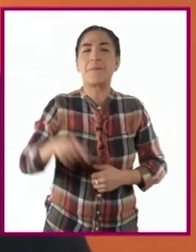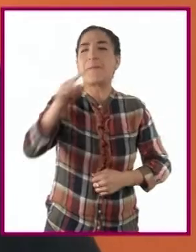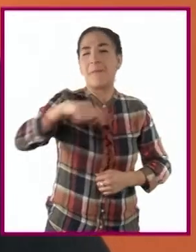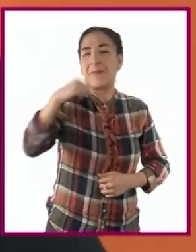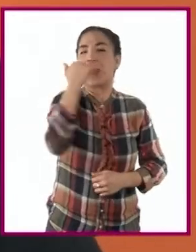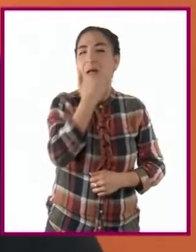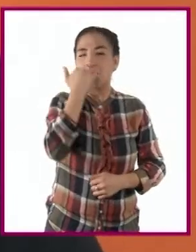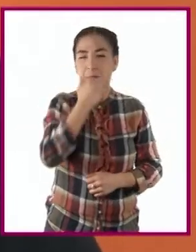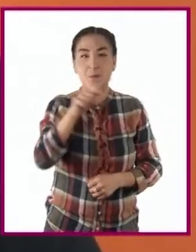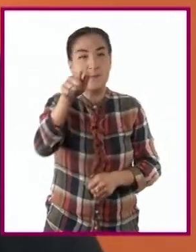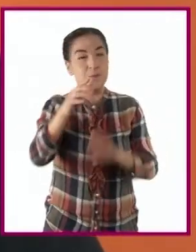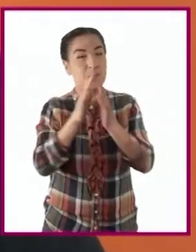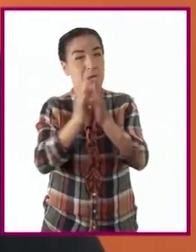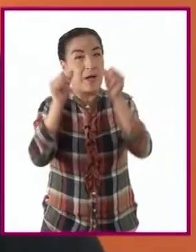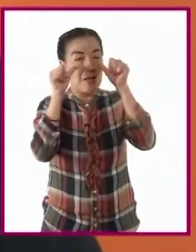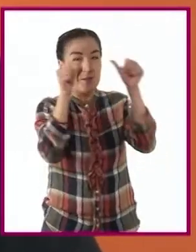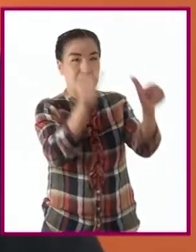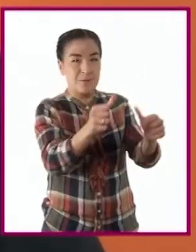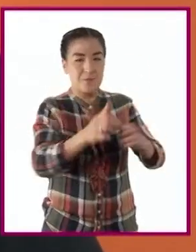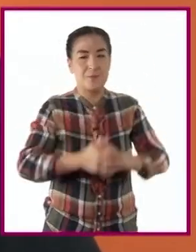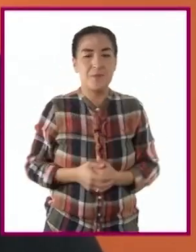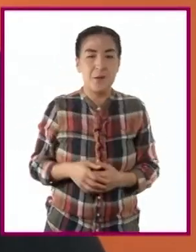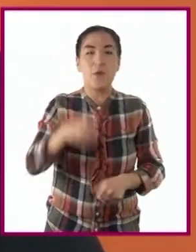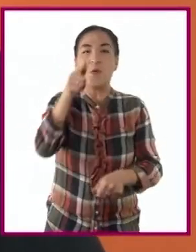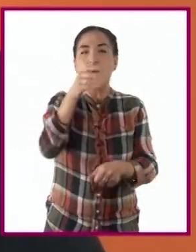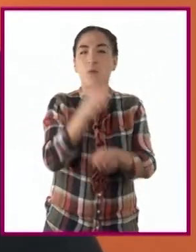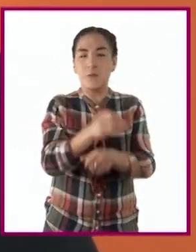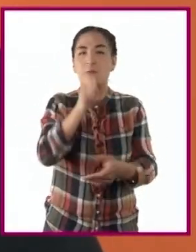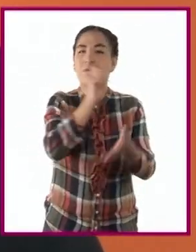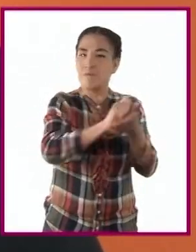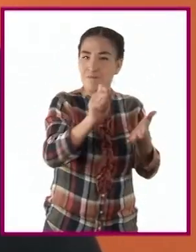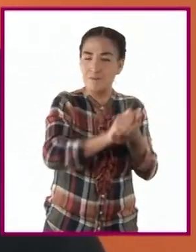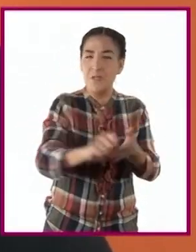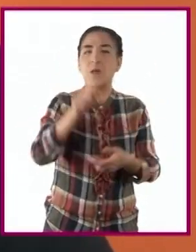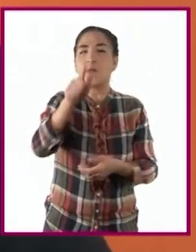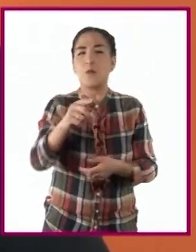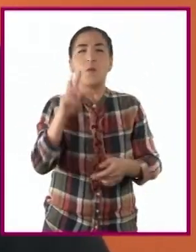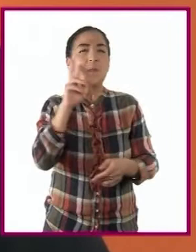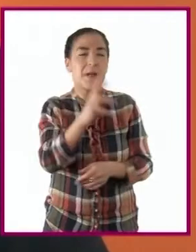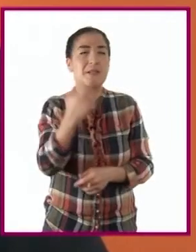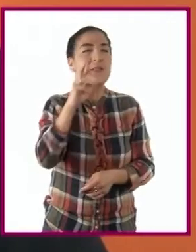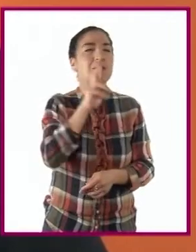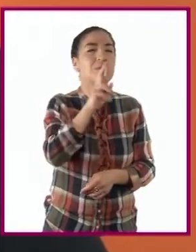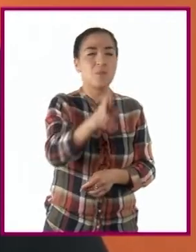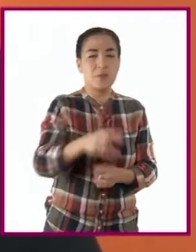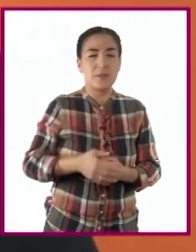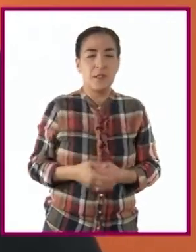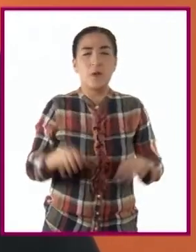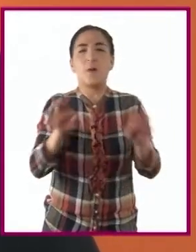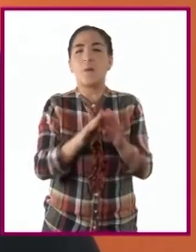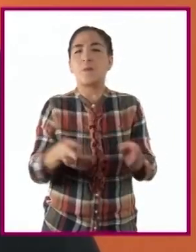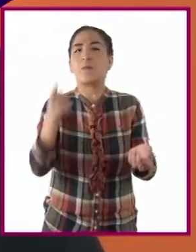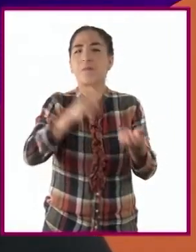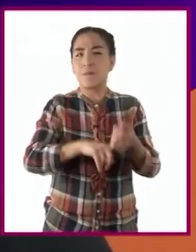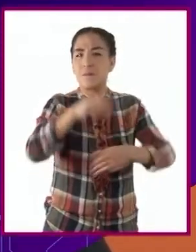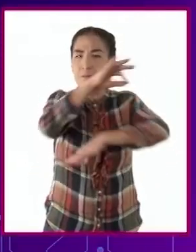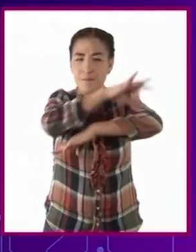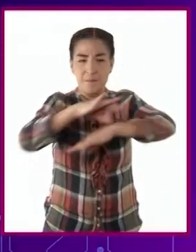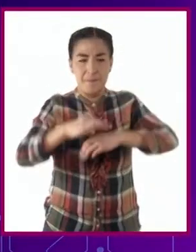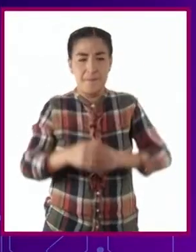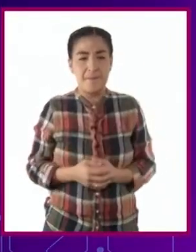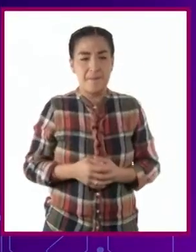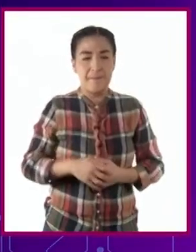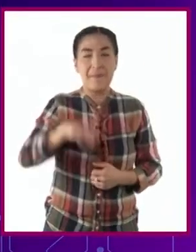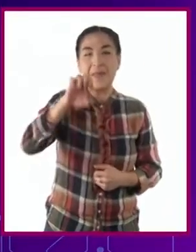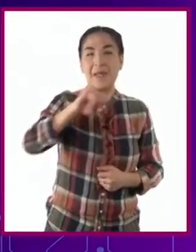secundaria, muy atentos, establezcan sus respuestas y comparen. Los elementos de la gráfica de línea son eje de